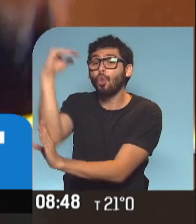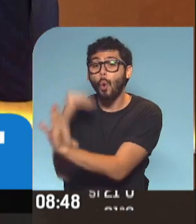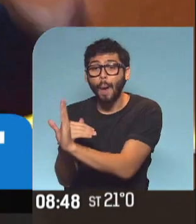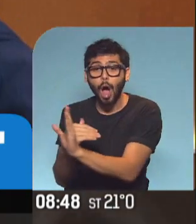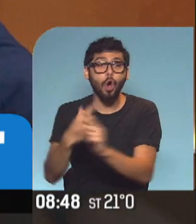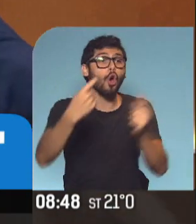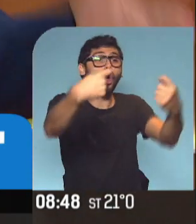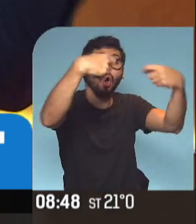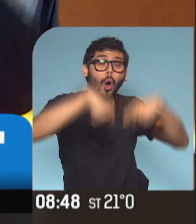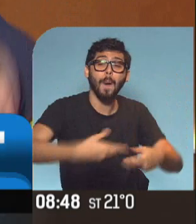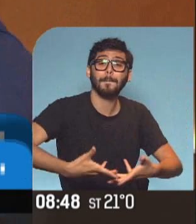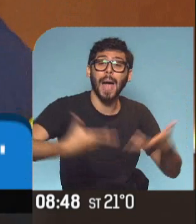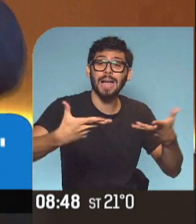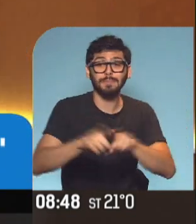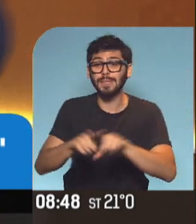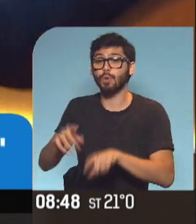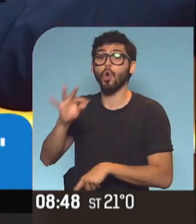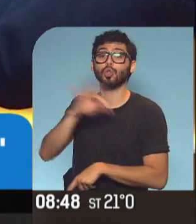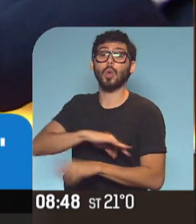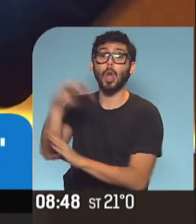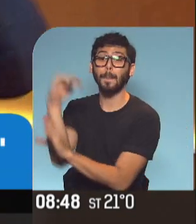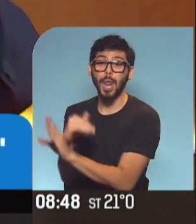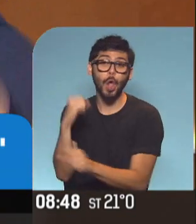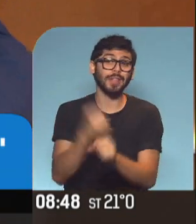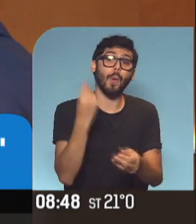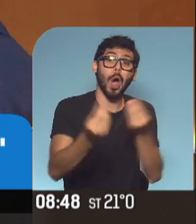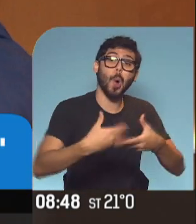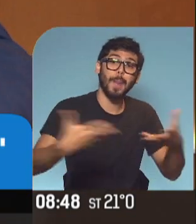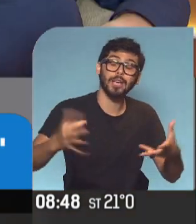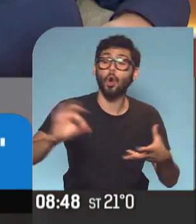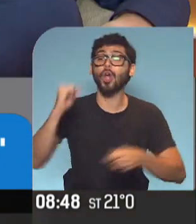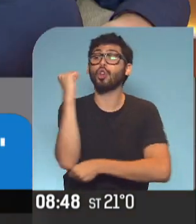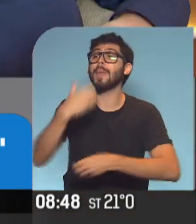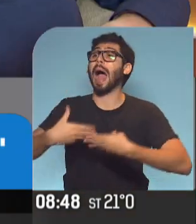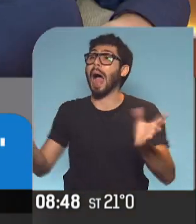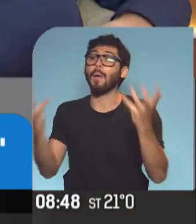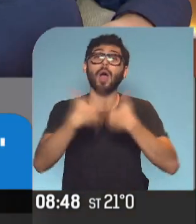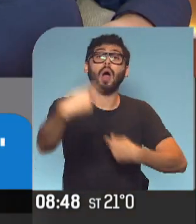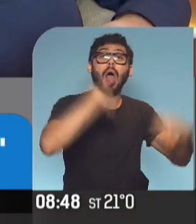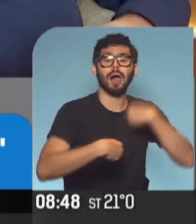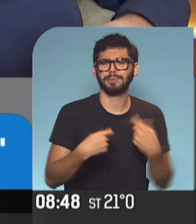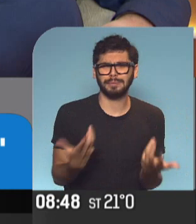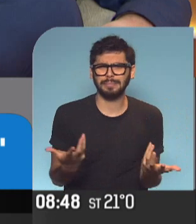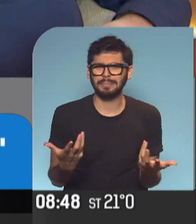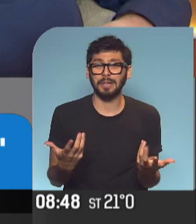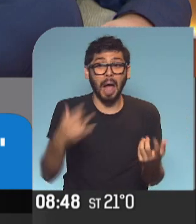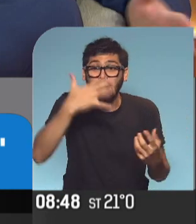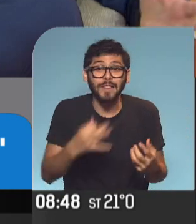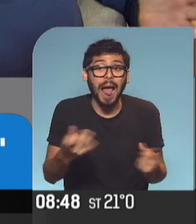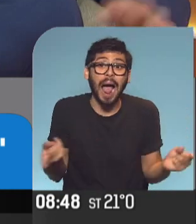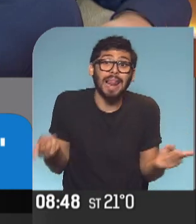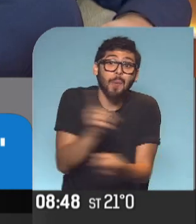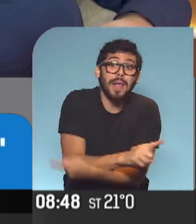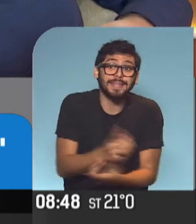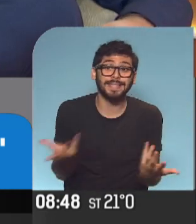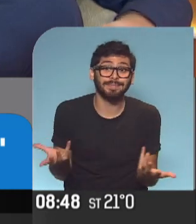inversiones como si bajan los salarios crean empleo o que se abrir la economía las exportaciones aumentan y sucede todo lo contrario